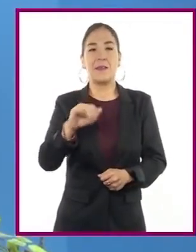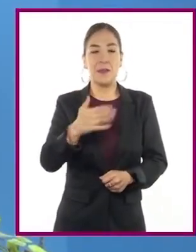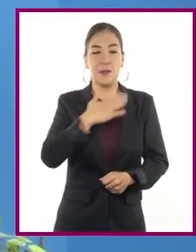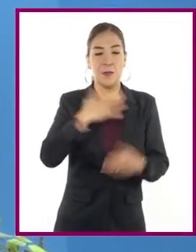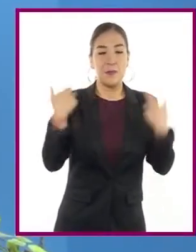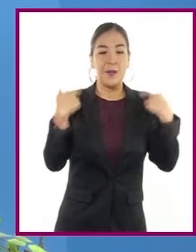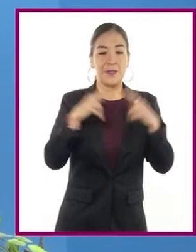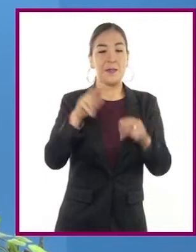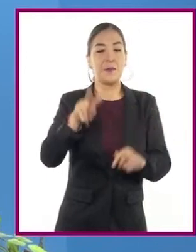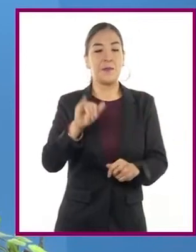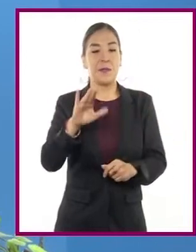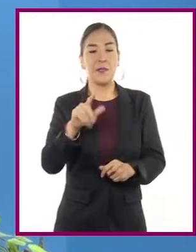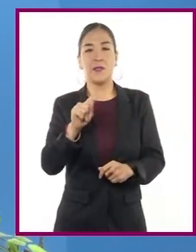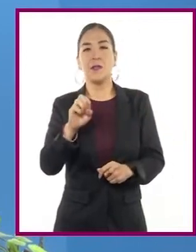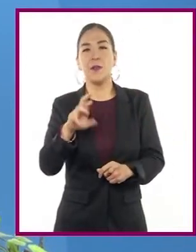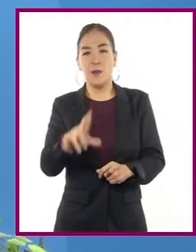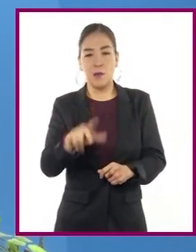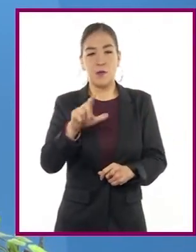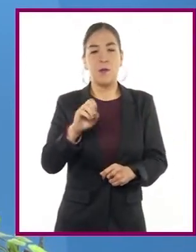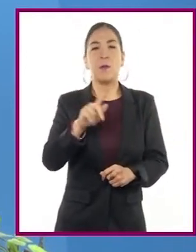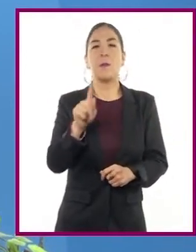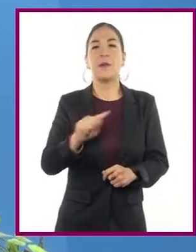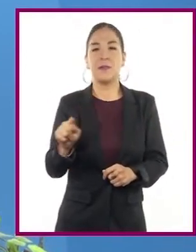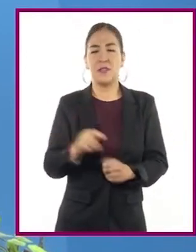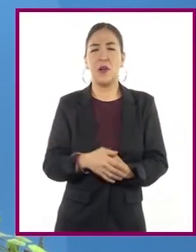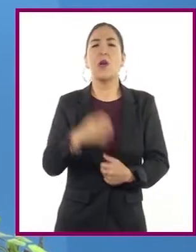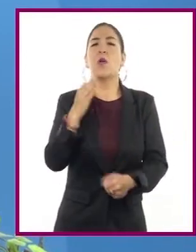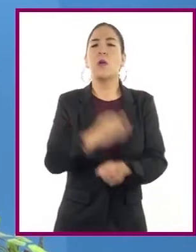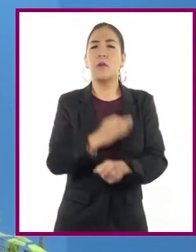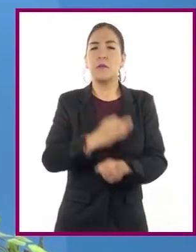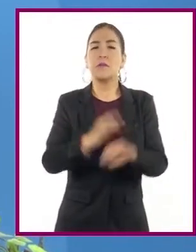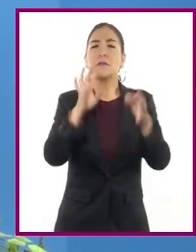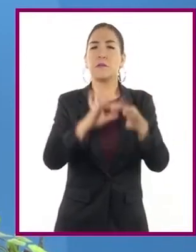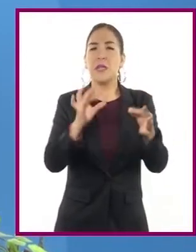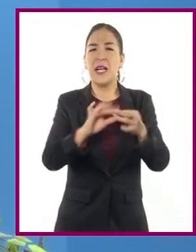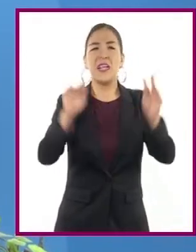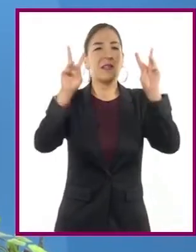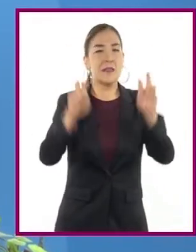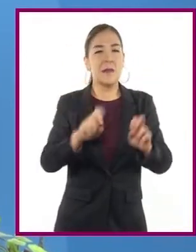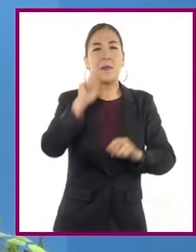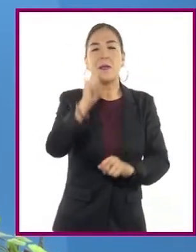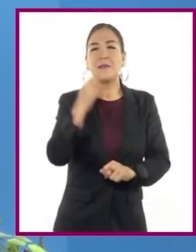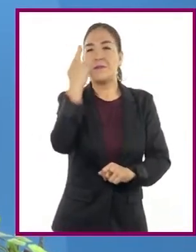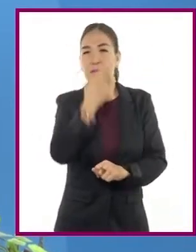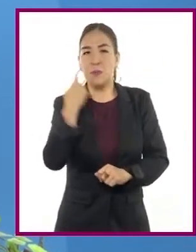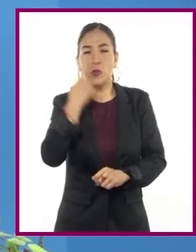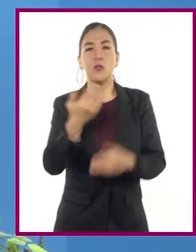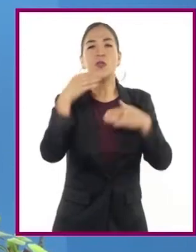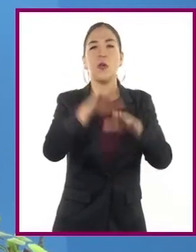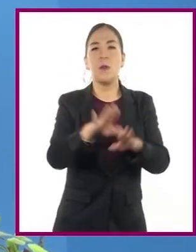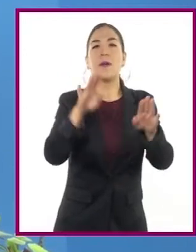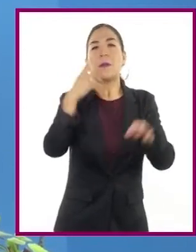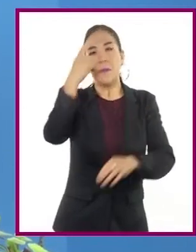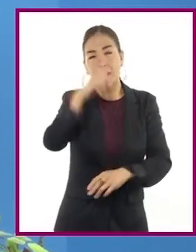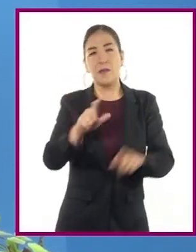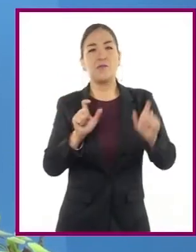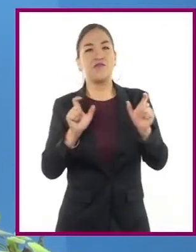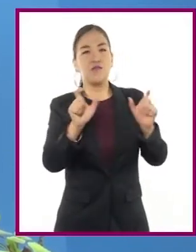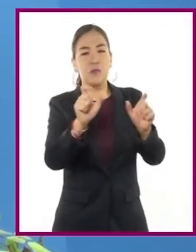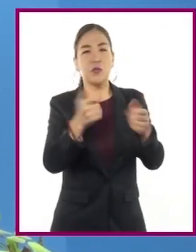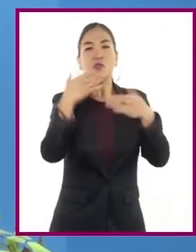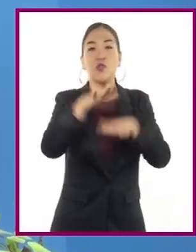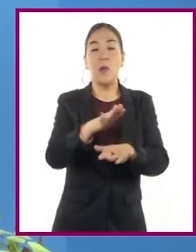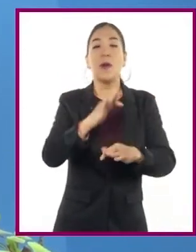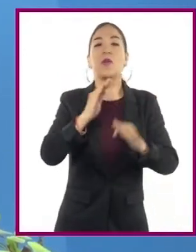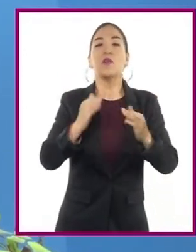Avilés. Hoy abordaremos algunos temas que nos permitan analizar la vigencia de los mecanismos de defensa de la justicia